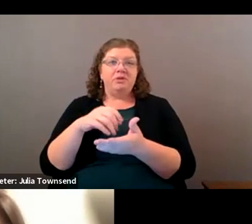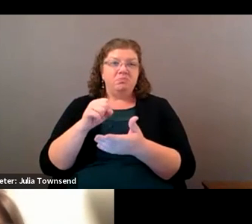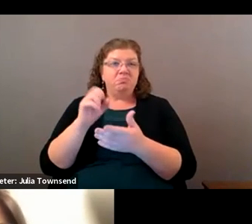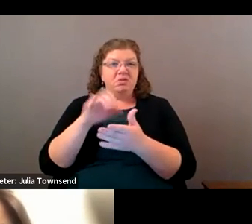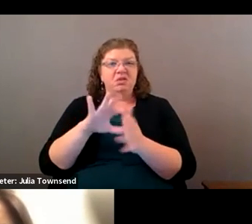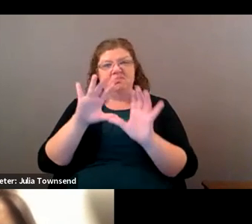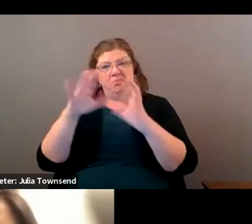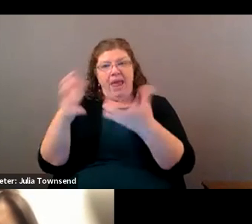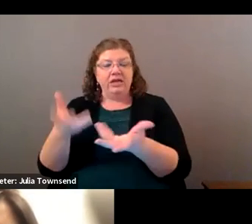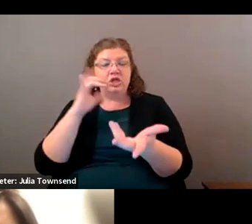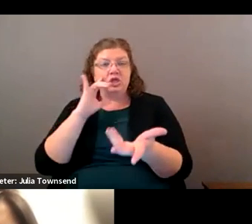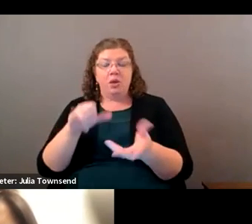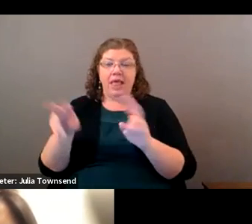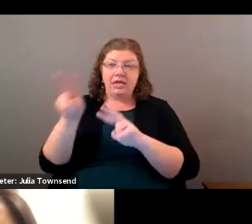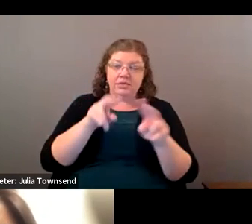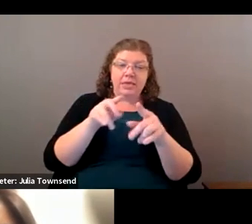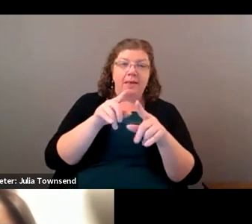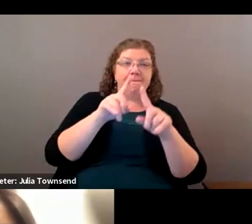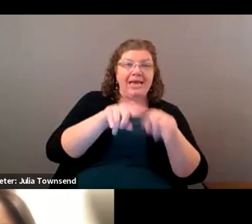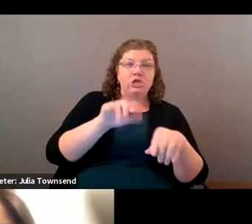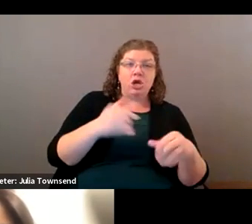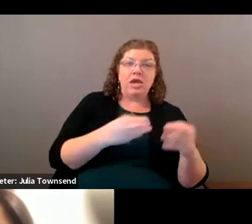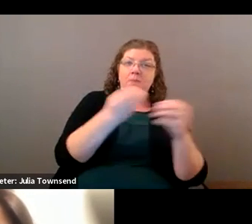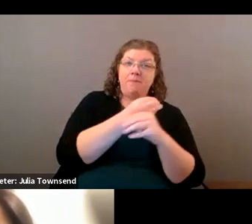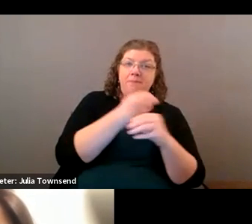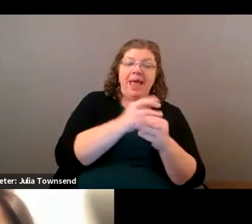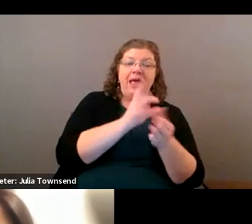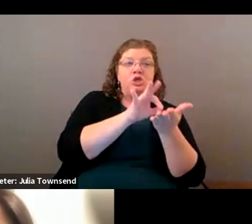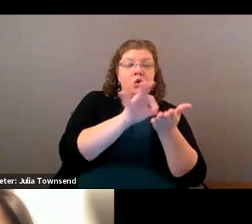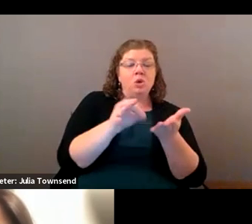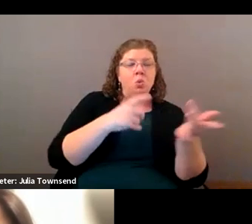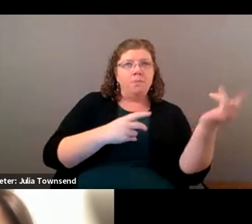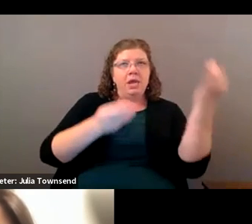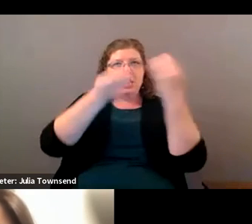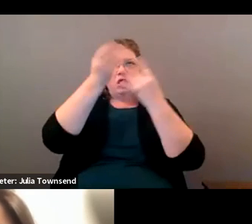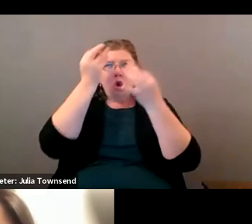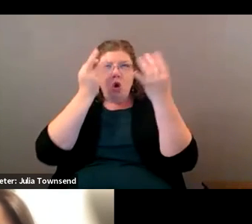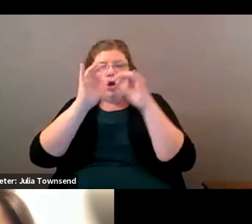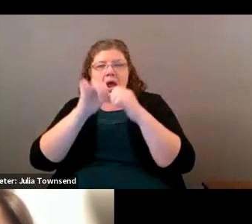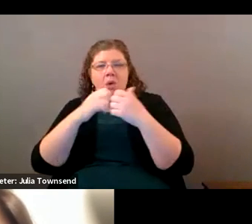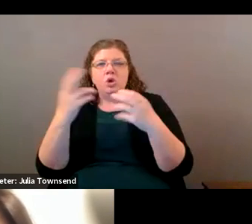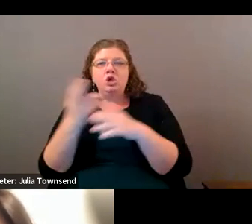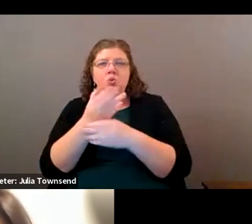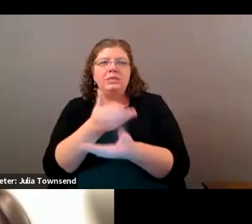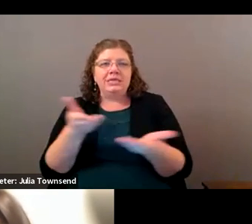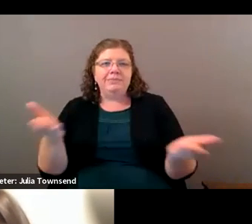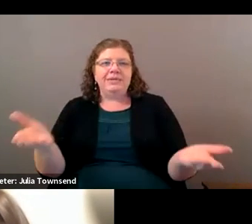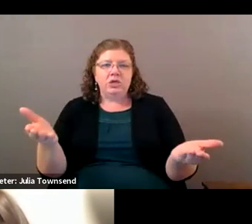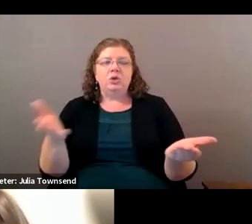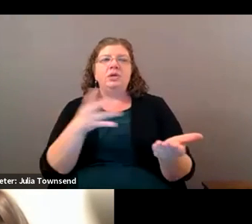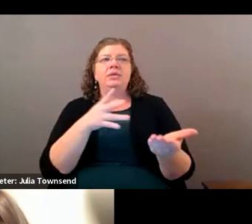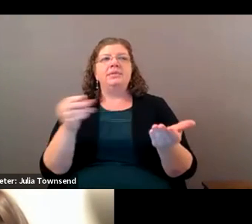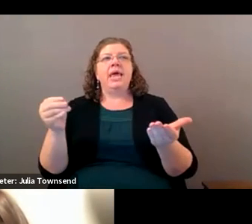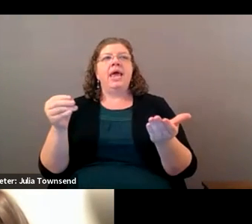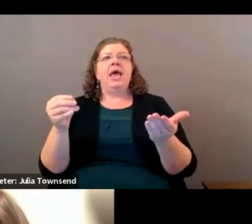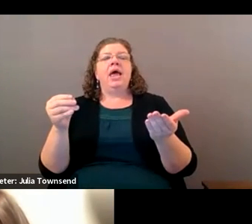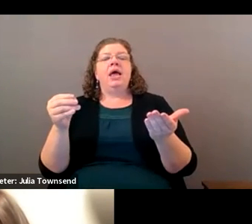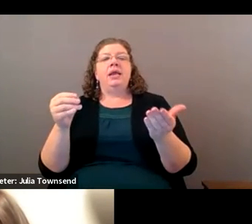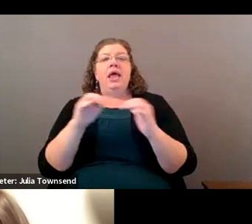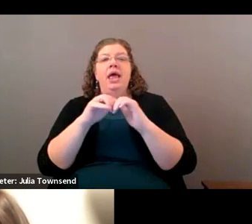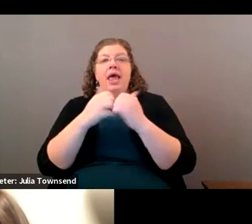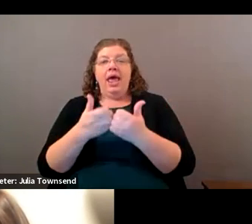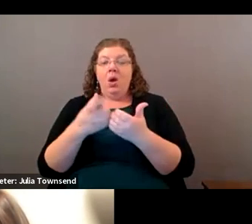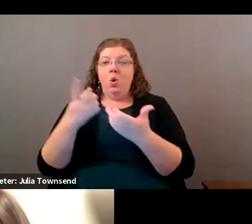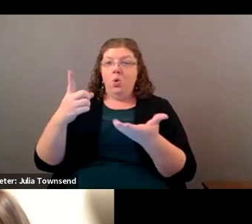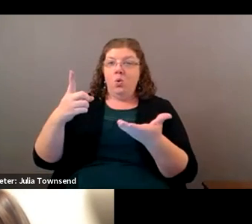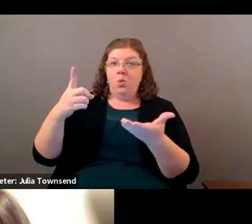esto y diciendo este debe ser nuestro objetivo. Así que hemos estado pensando mucho en cómo usamos estos materiales y cómo